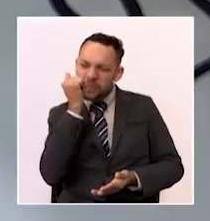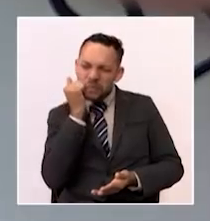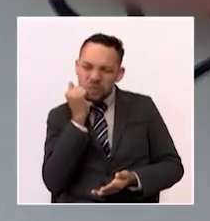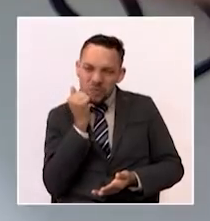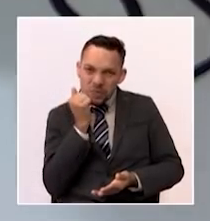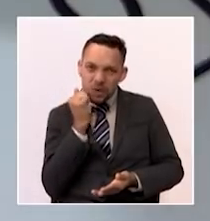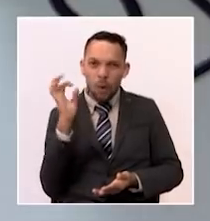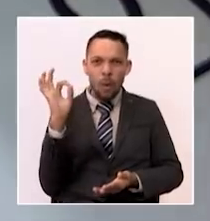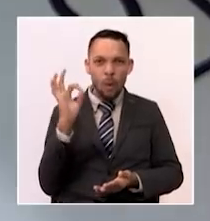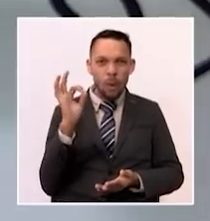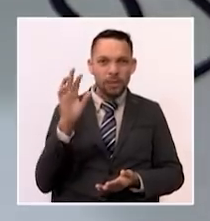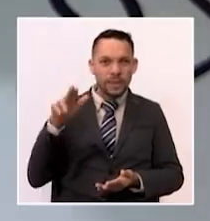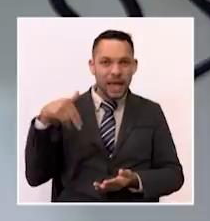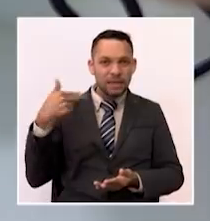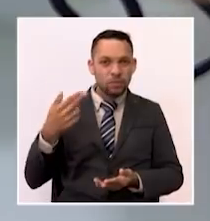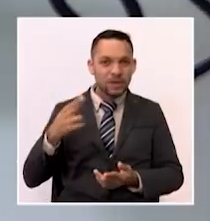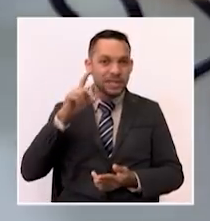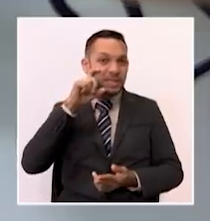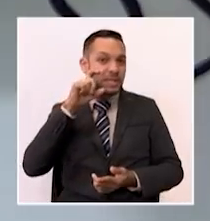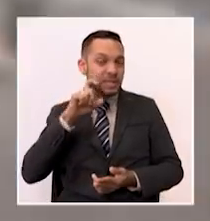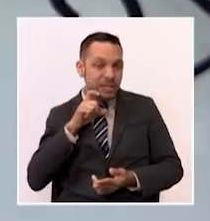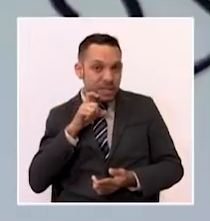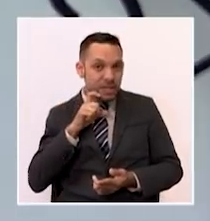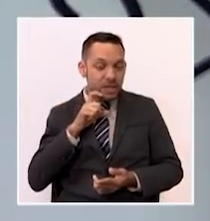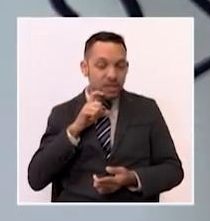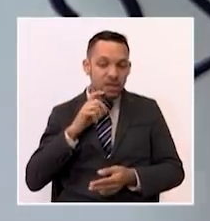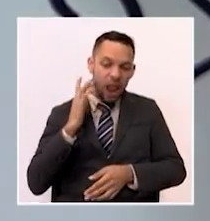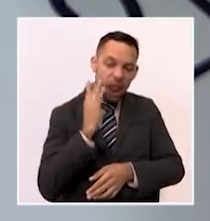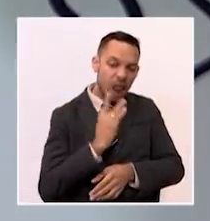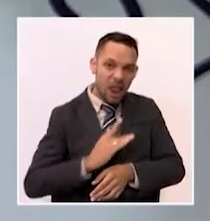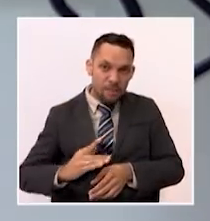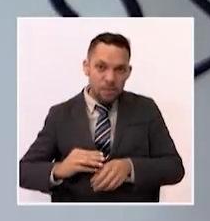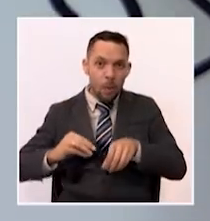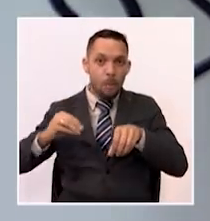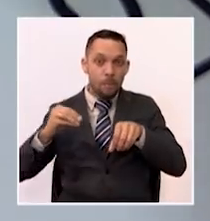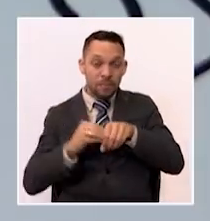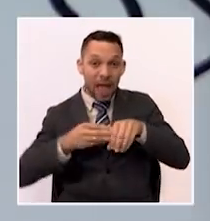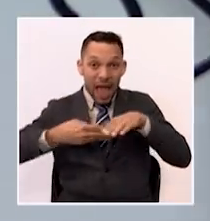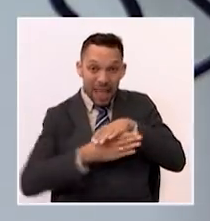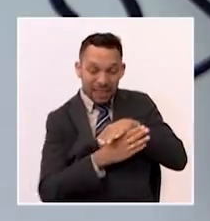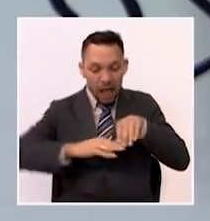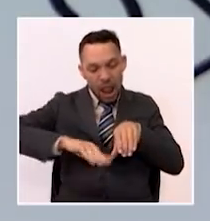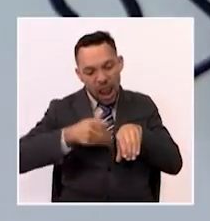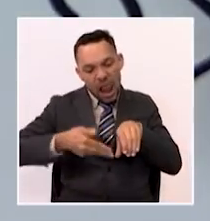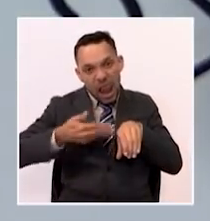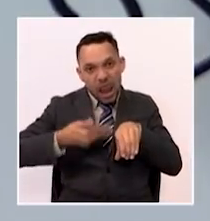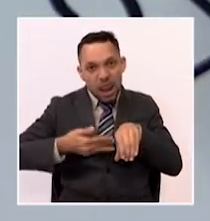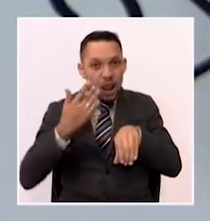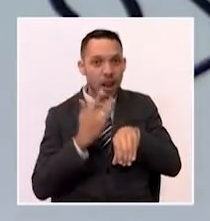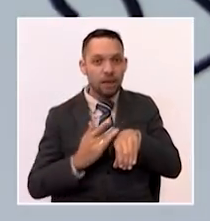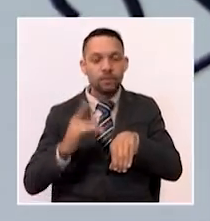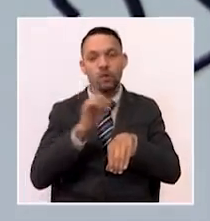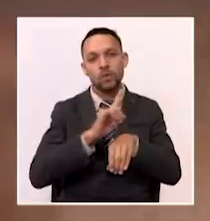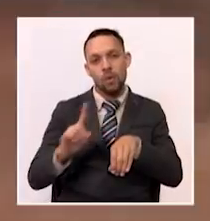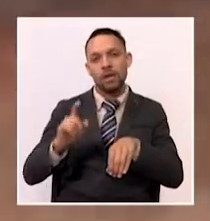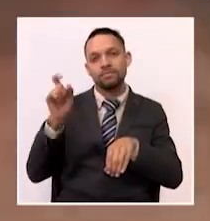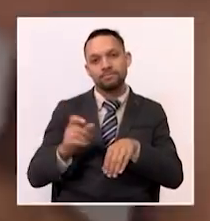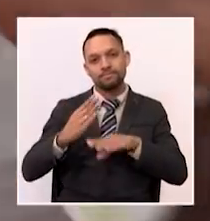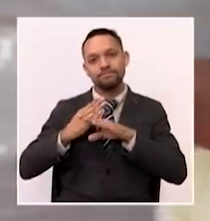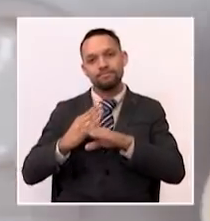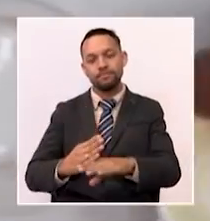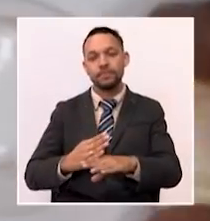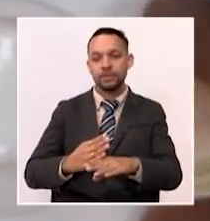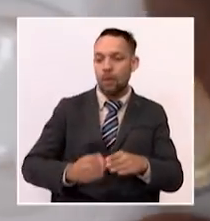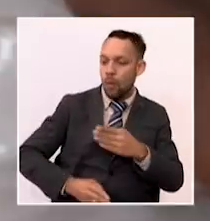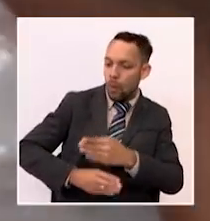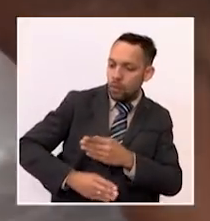relaciones sexuales, porque eliminan las bacterias sanas que recubren la vagina y que protegen a esta de las infecciones. Si se está